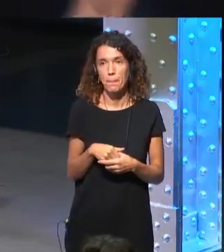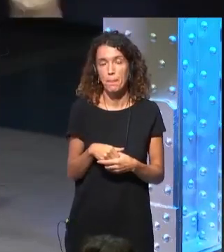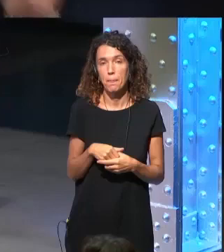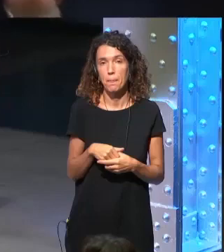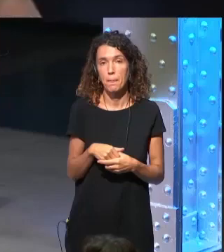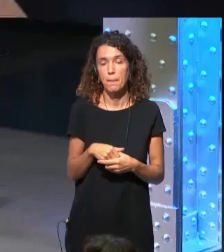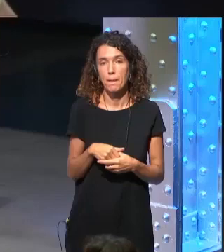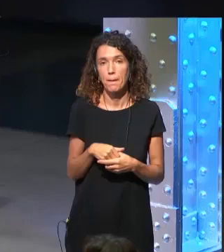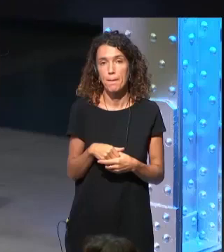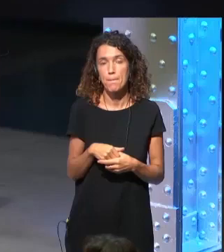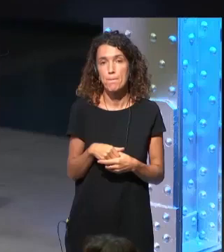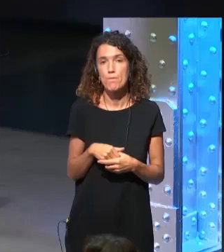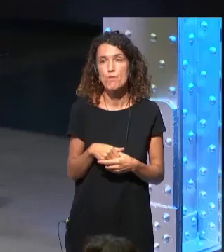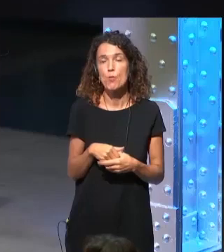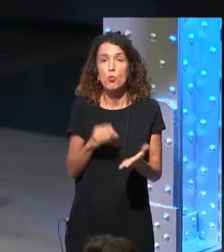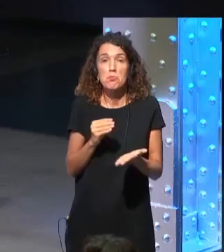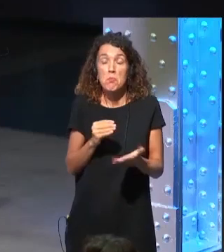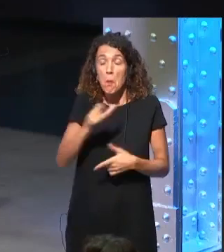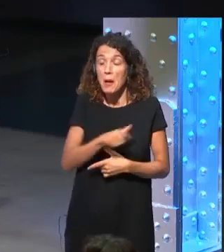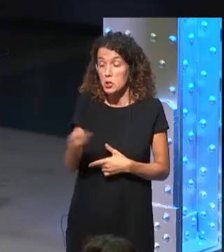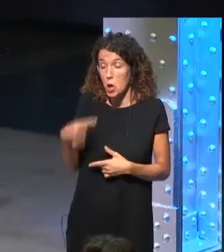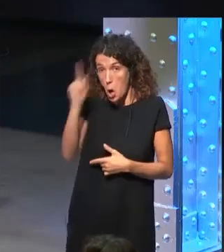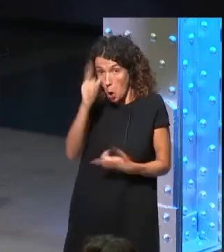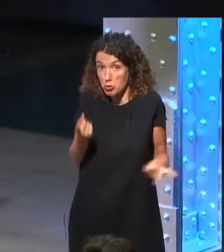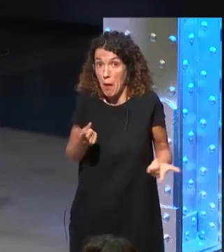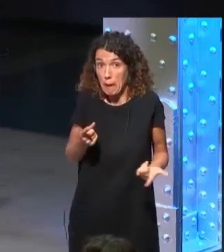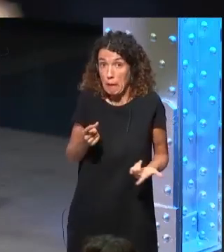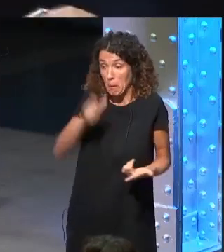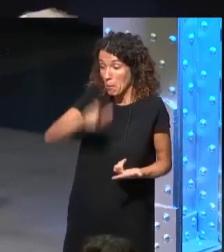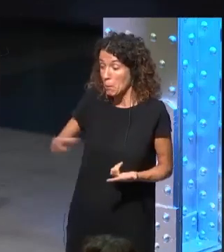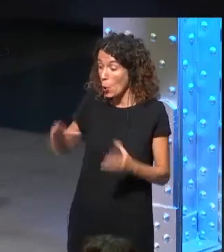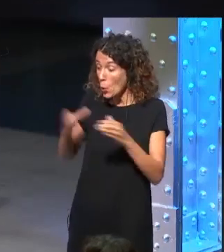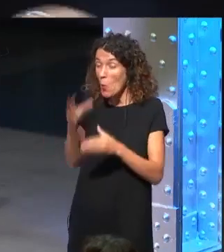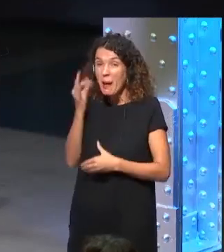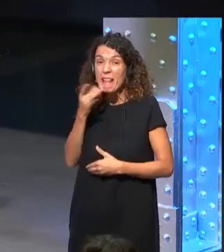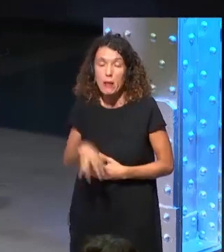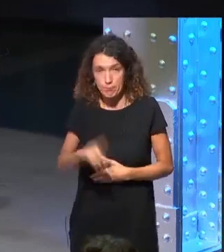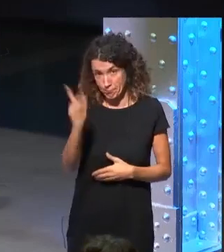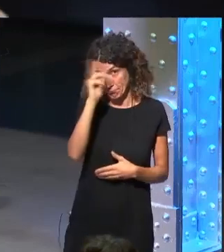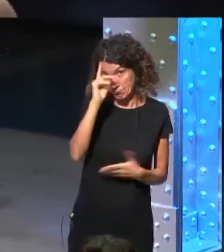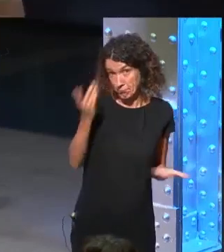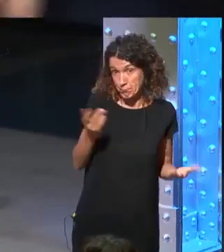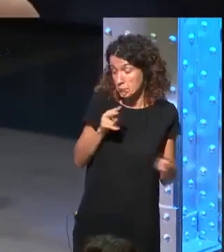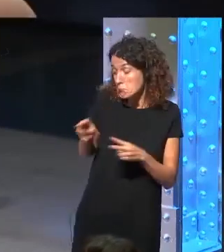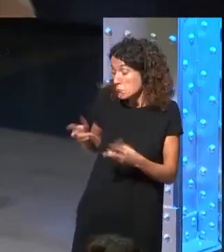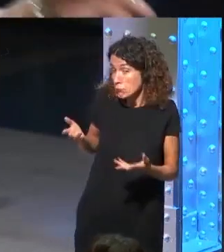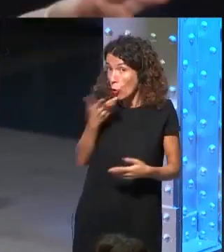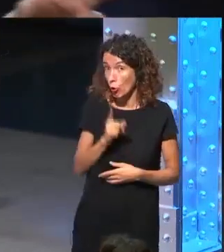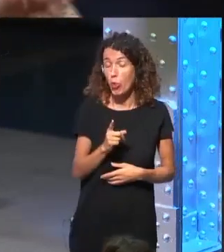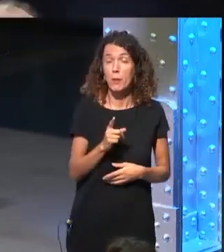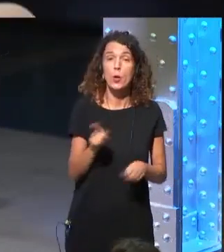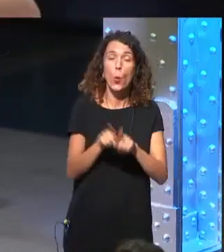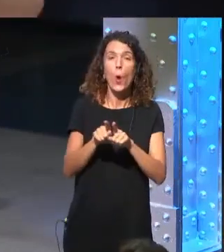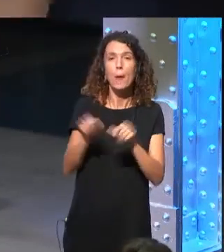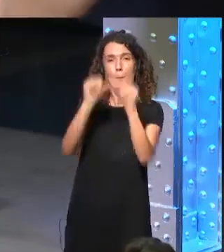que nadie sabe, muchas veces nadie sabe, o nadie ha sabido quiénes eran. Entonces, hay muchas veces